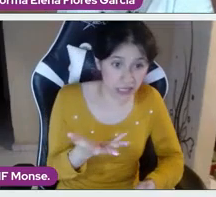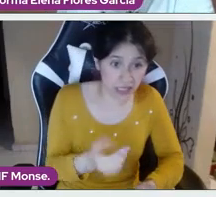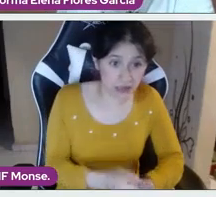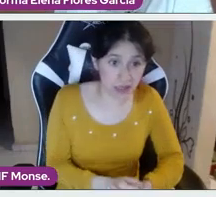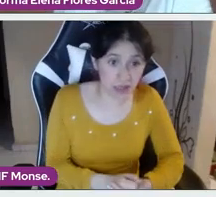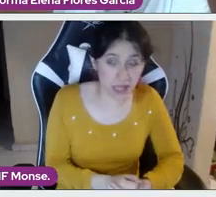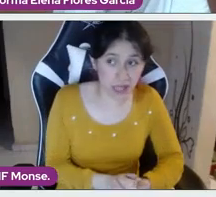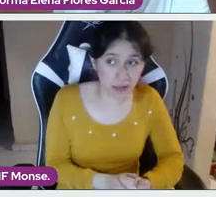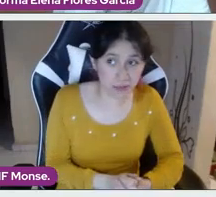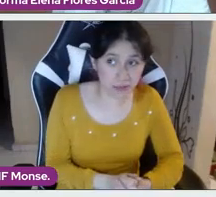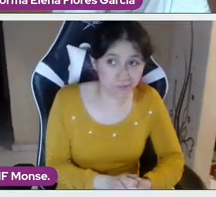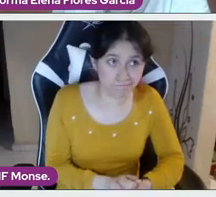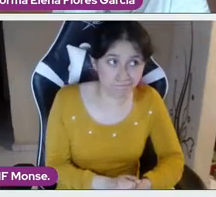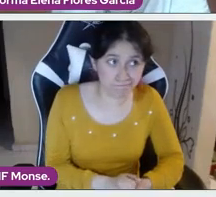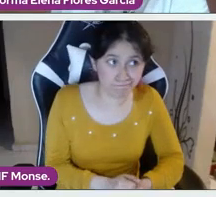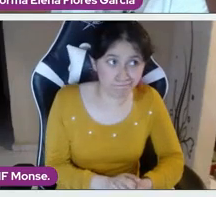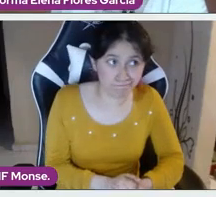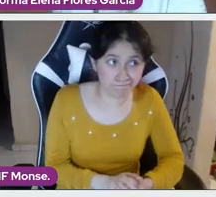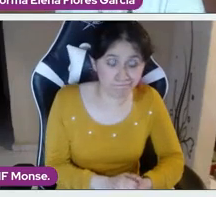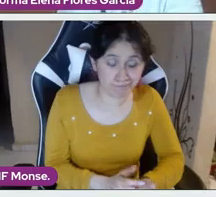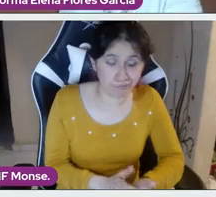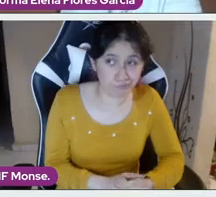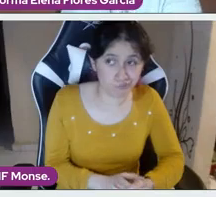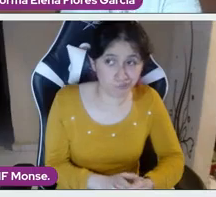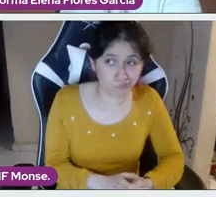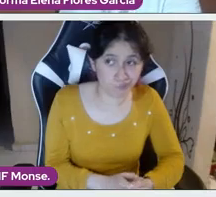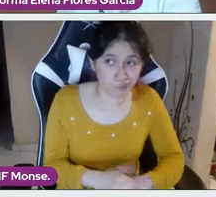progenitor o la progenitora faltante? Mito o realidad.